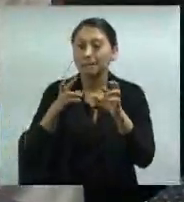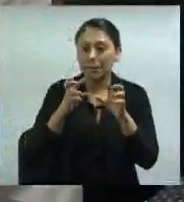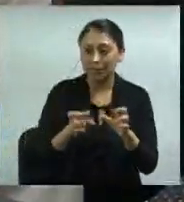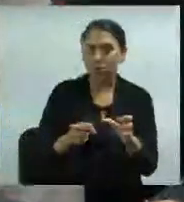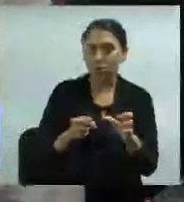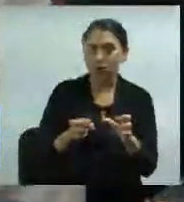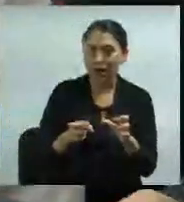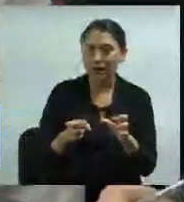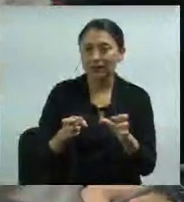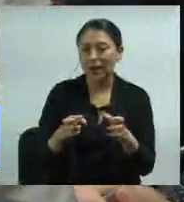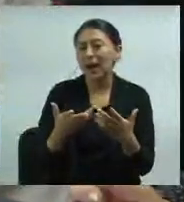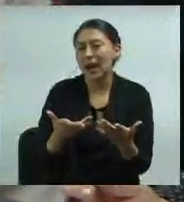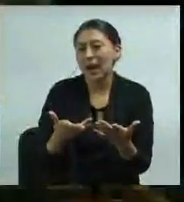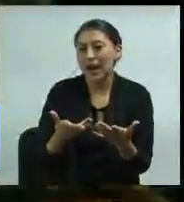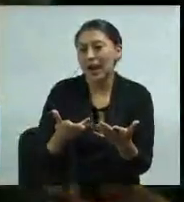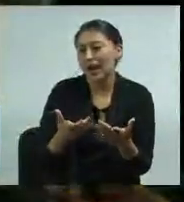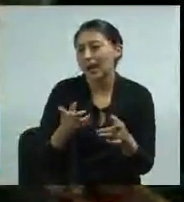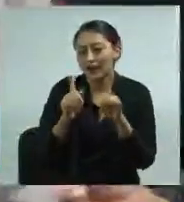se divierten viendo